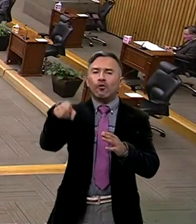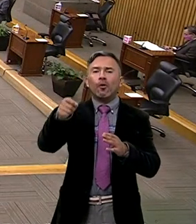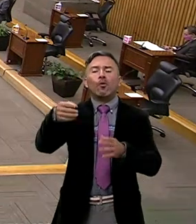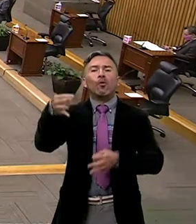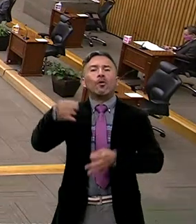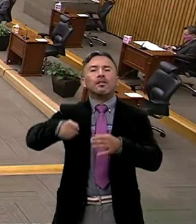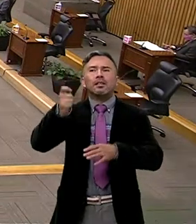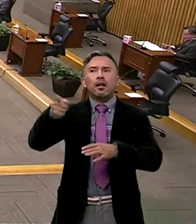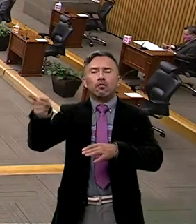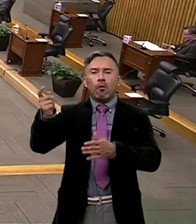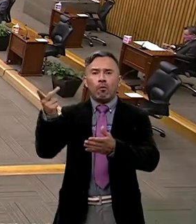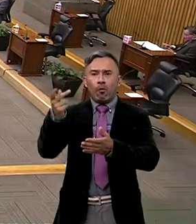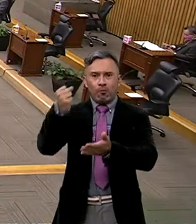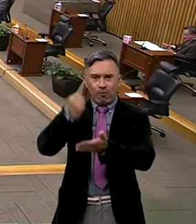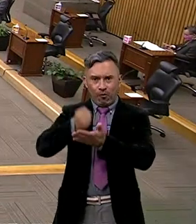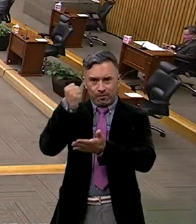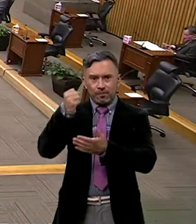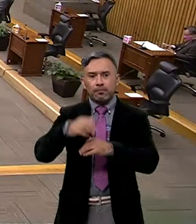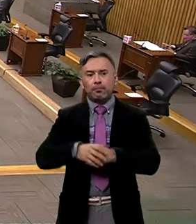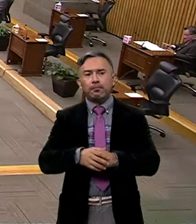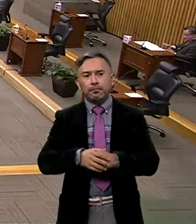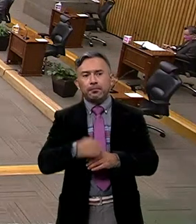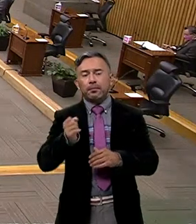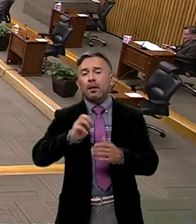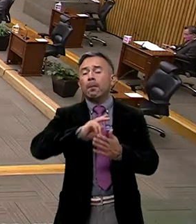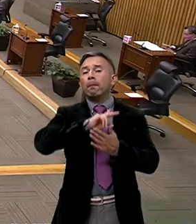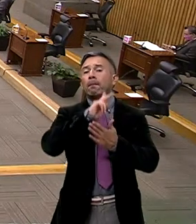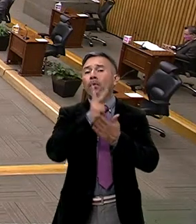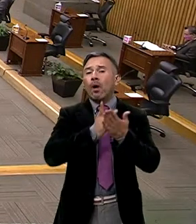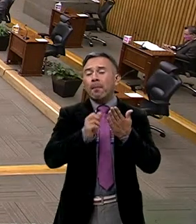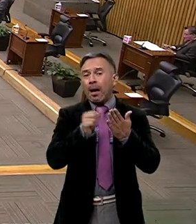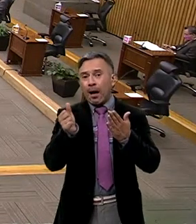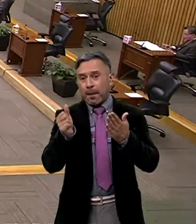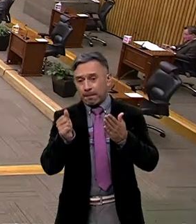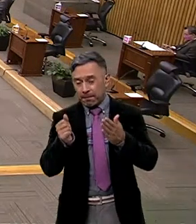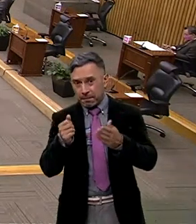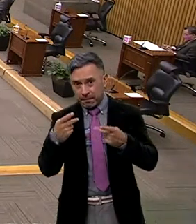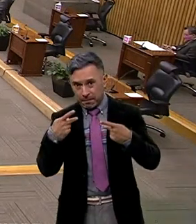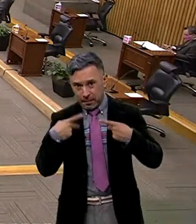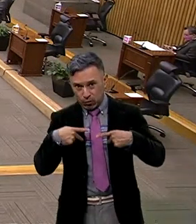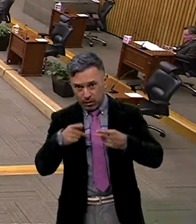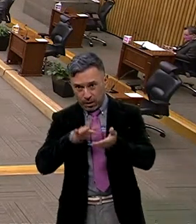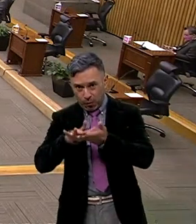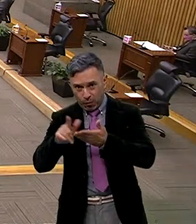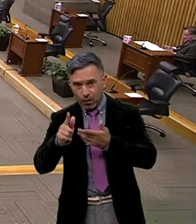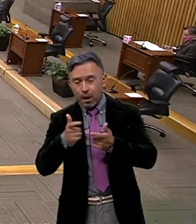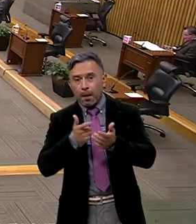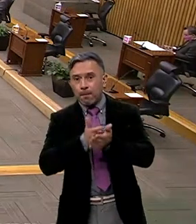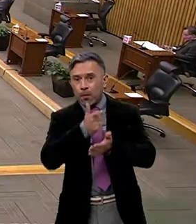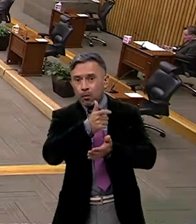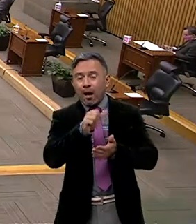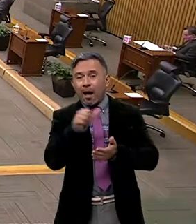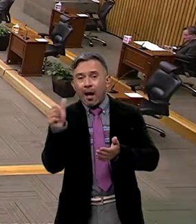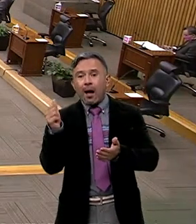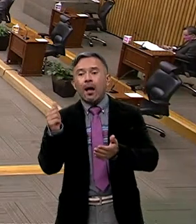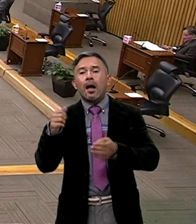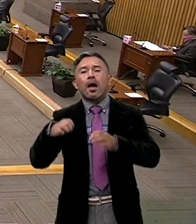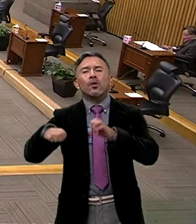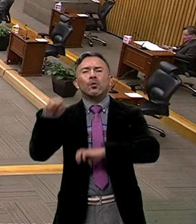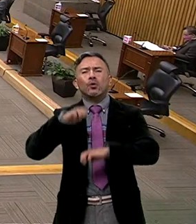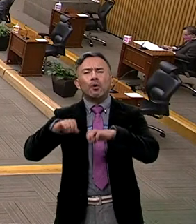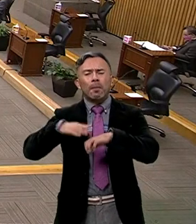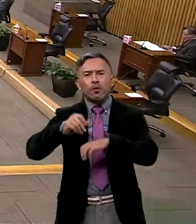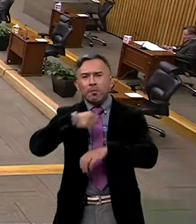y un toque de dios de problemas mundiales oyó autos mayores